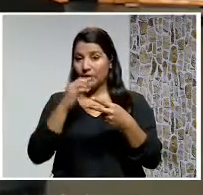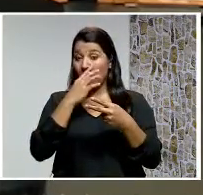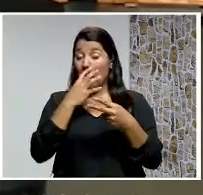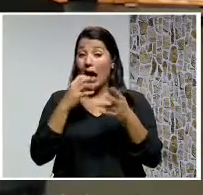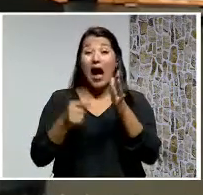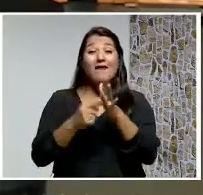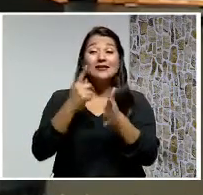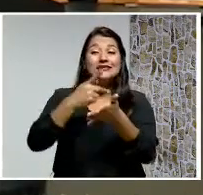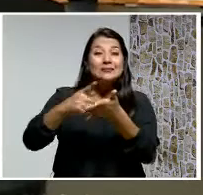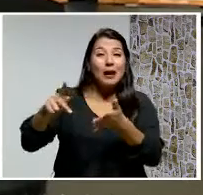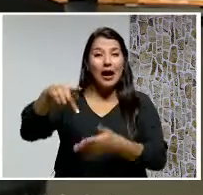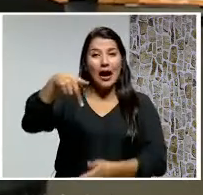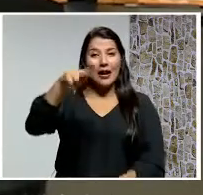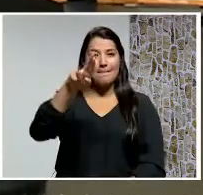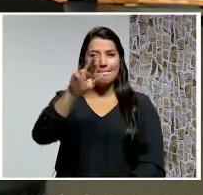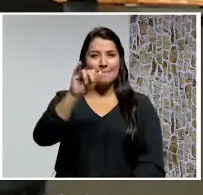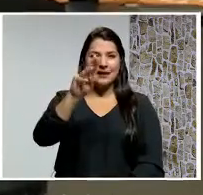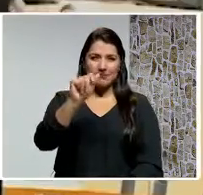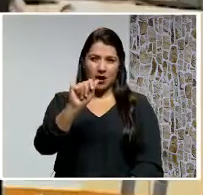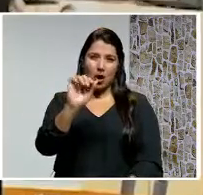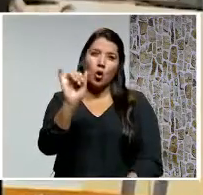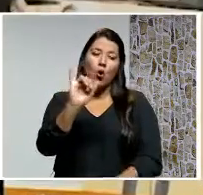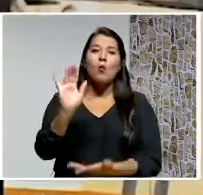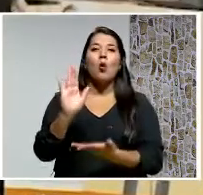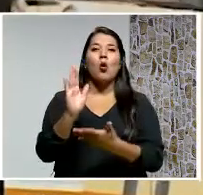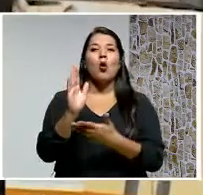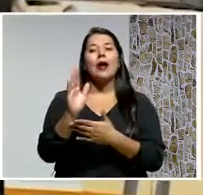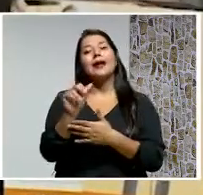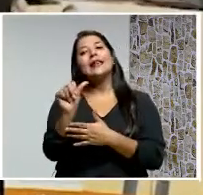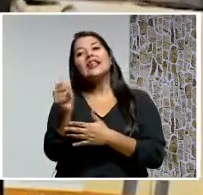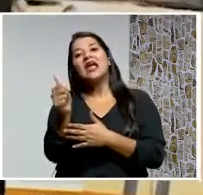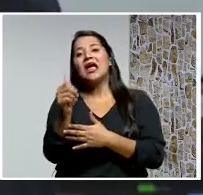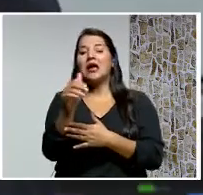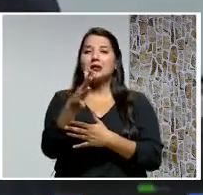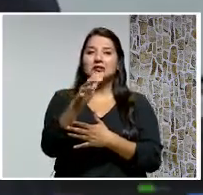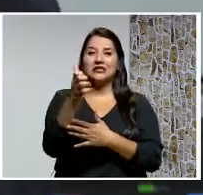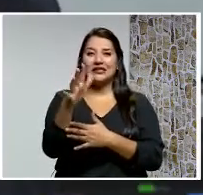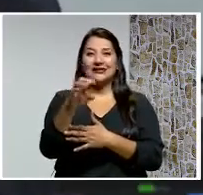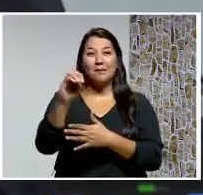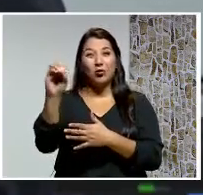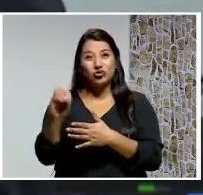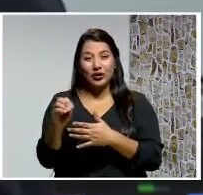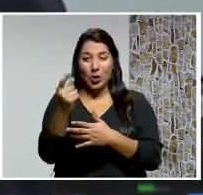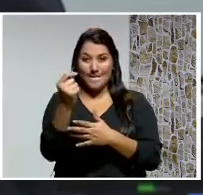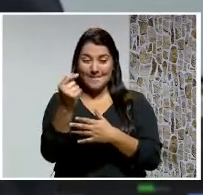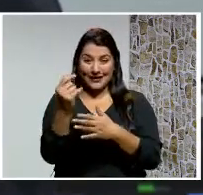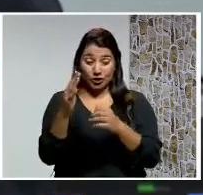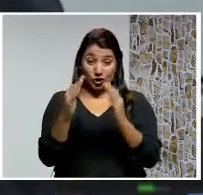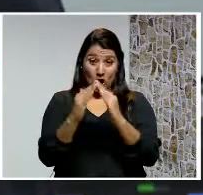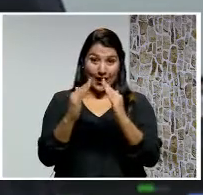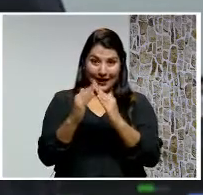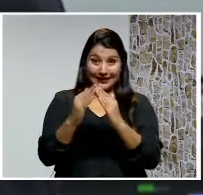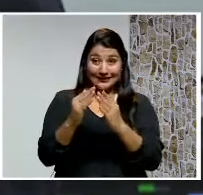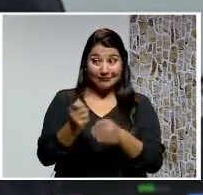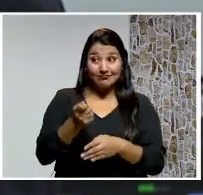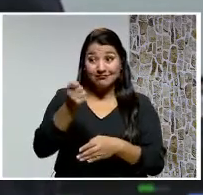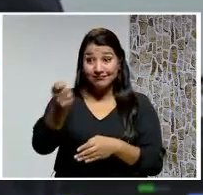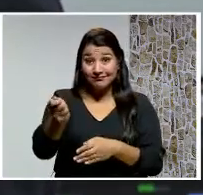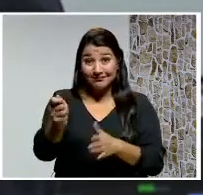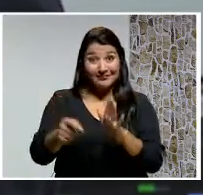un obstáculo para que las familias puedan adquirir una vivienda propia. Vamos a ver cómo la cuota por millón se reduce de